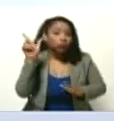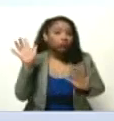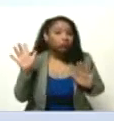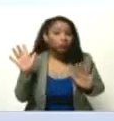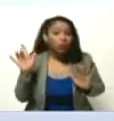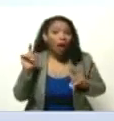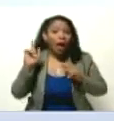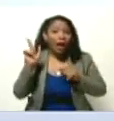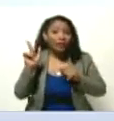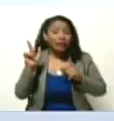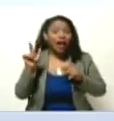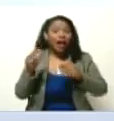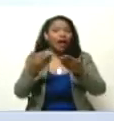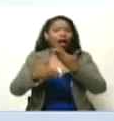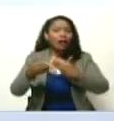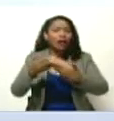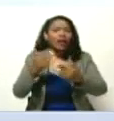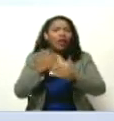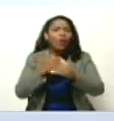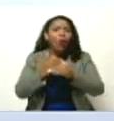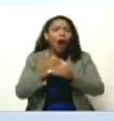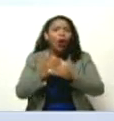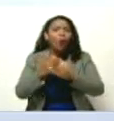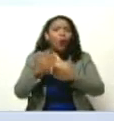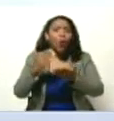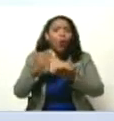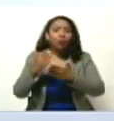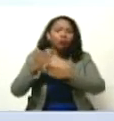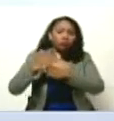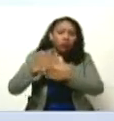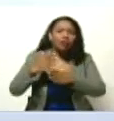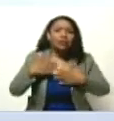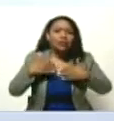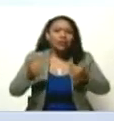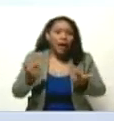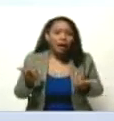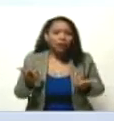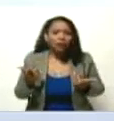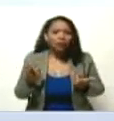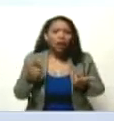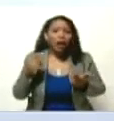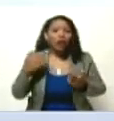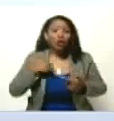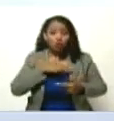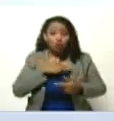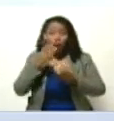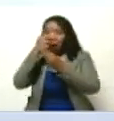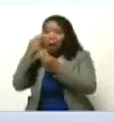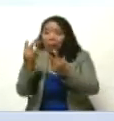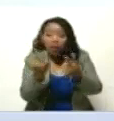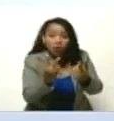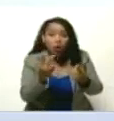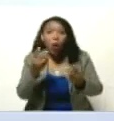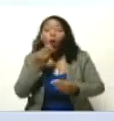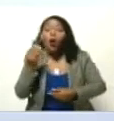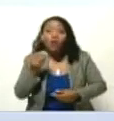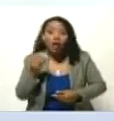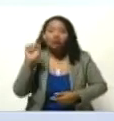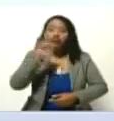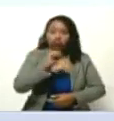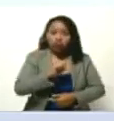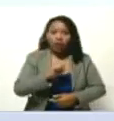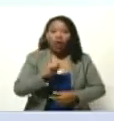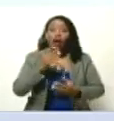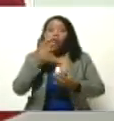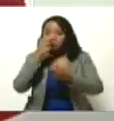Es una relación sana, no es una relación excluyente. Por eso la invitación que le hacemos a los jóvenes, sí, y pero le hacemos también esa